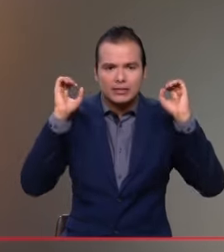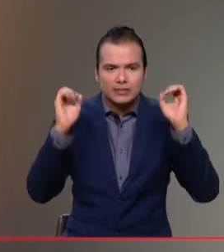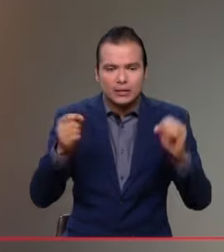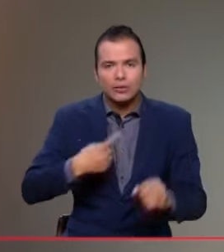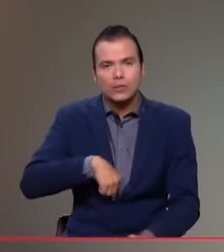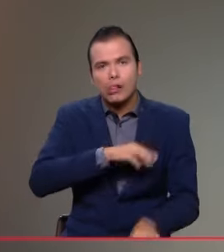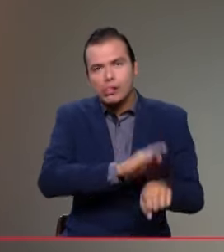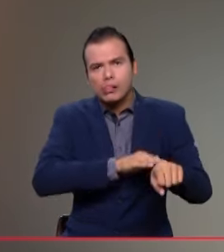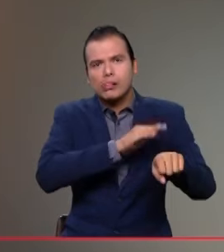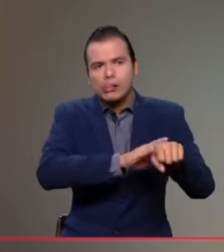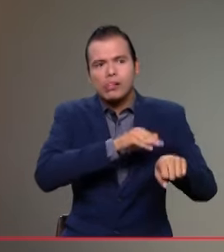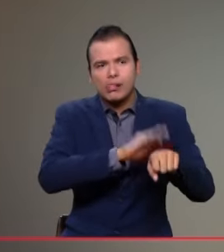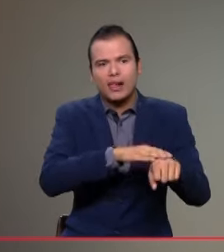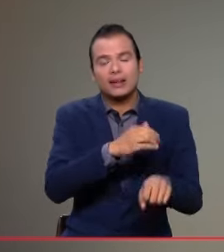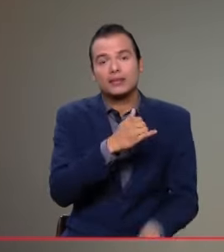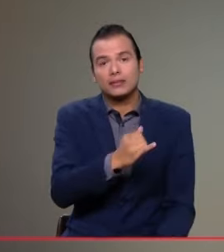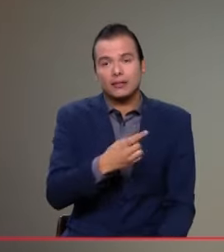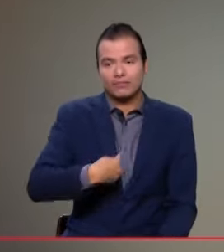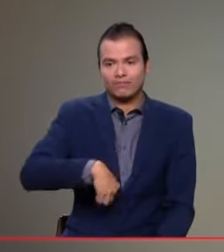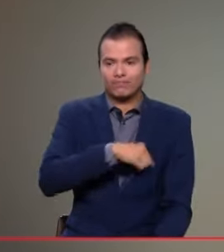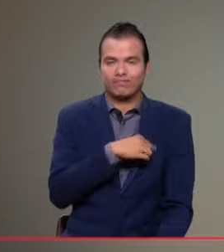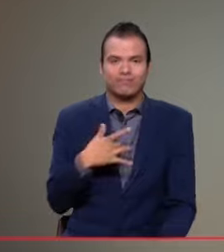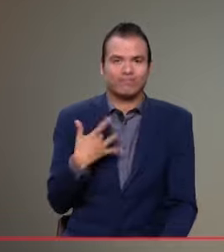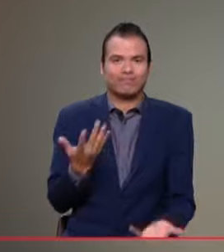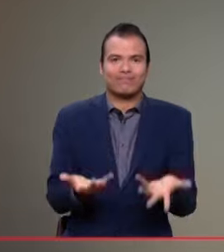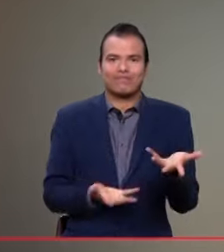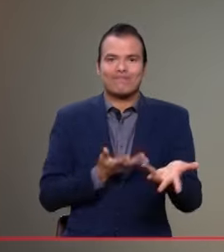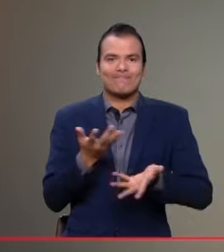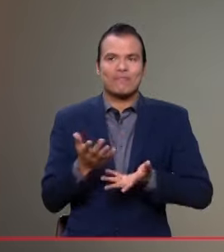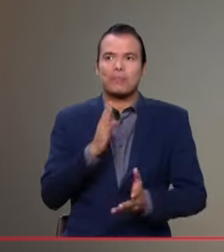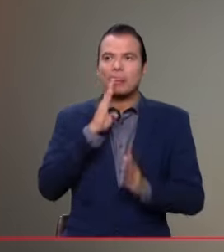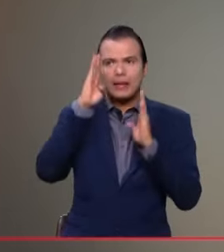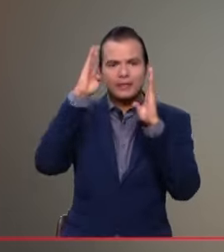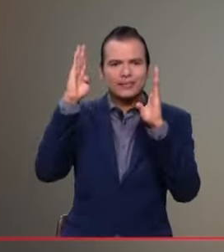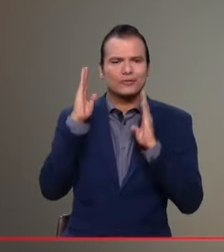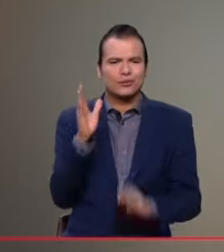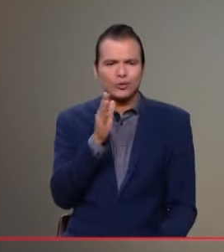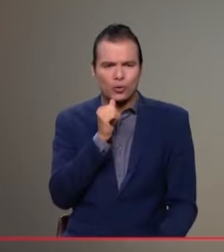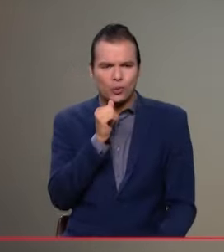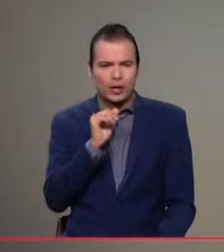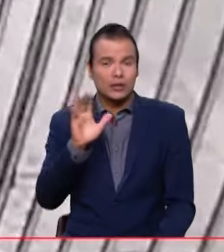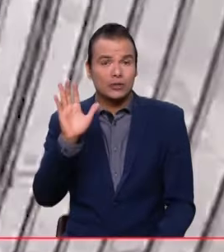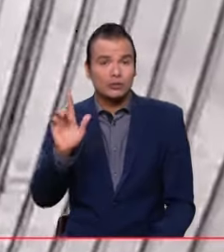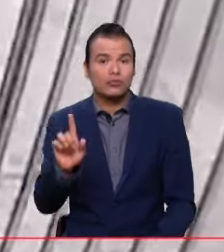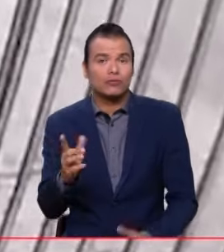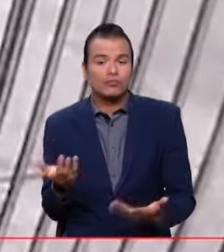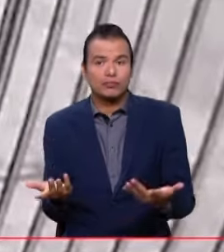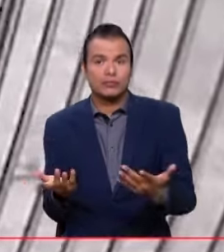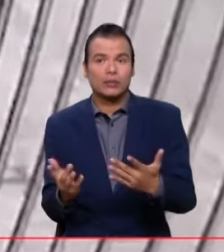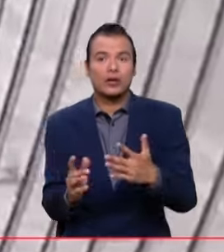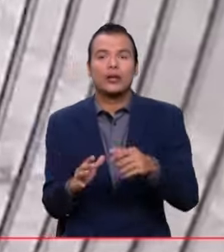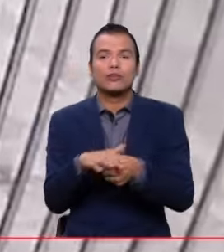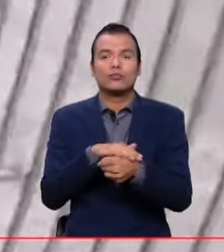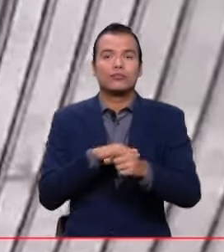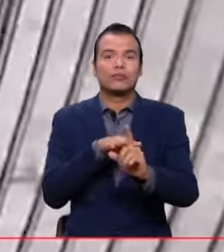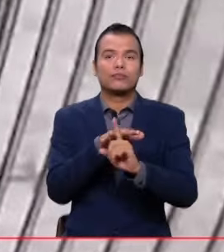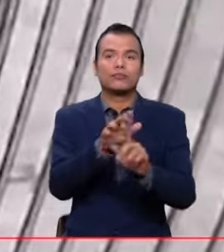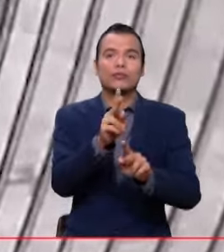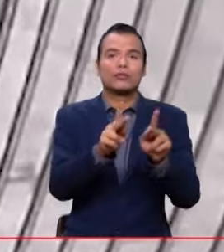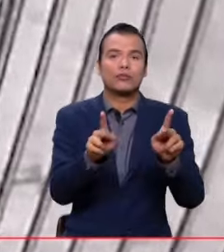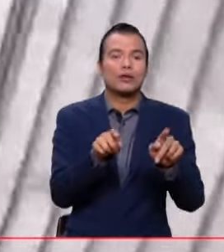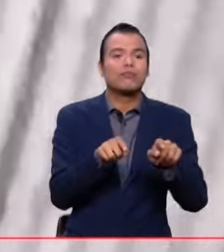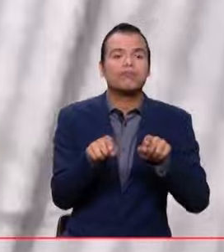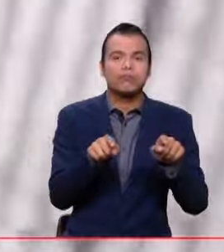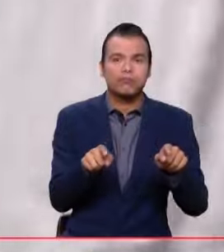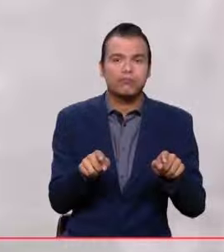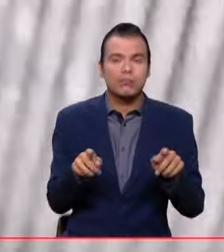comunidad. Entonces realmente nos sentimos pues desprotegidos. Creemos que esta situación no es algo que solamente afecta a los residentes, sino también al comercio. Ha hecho